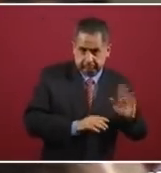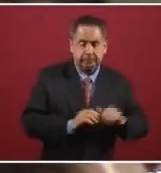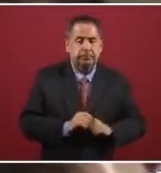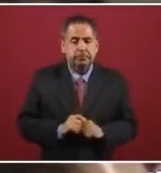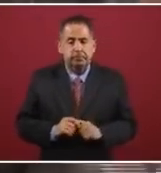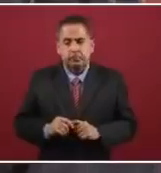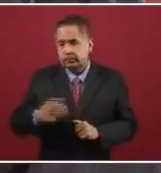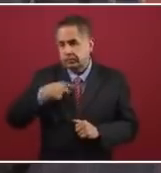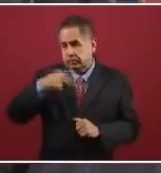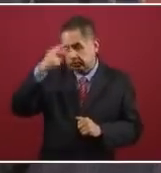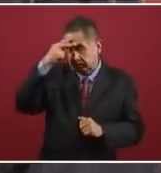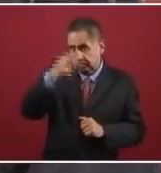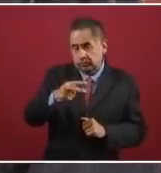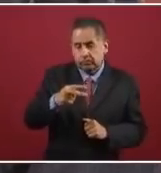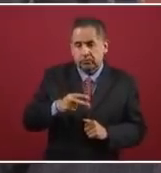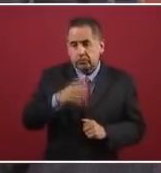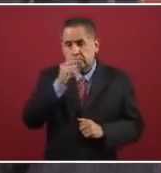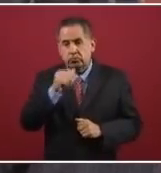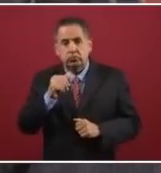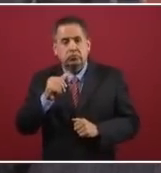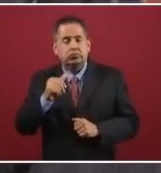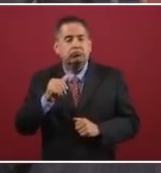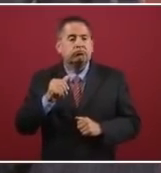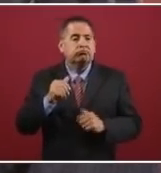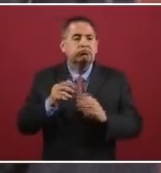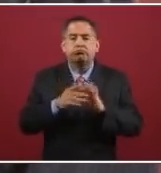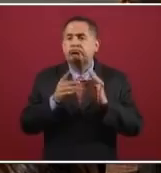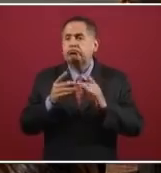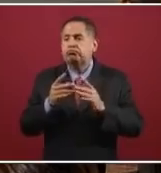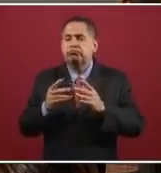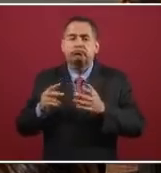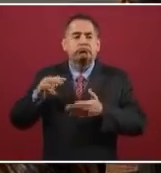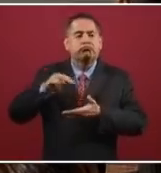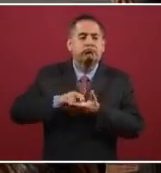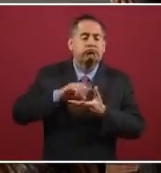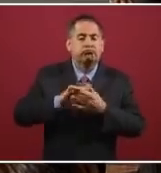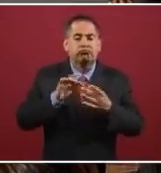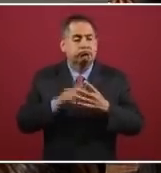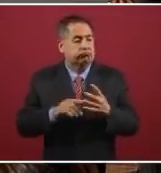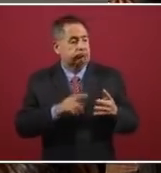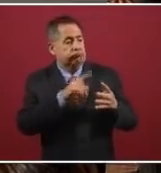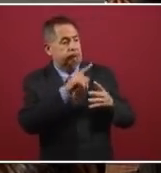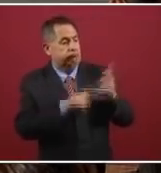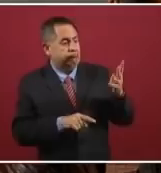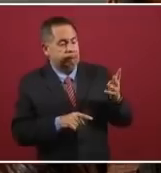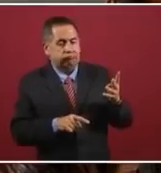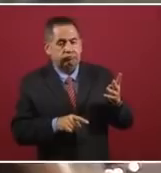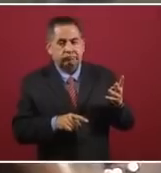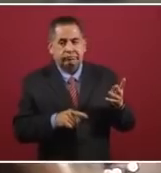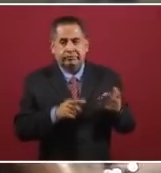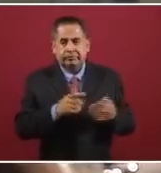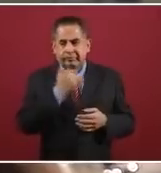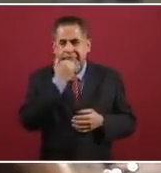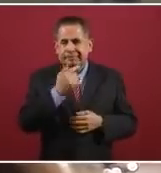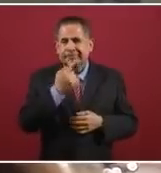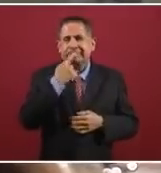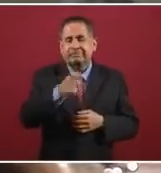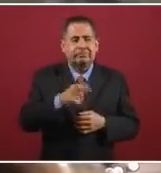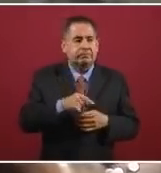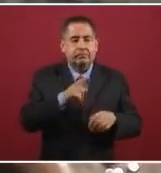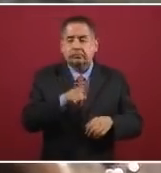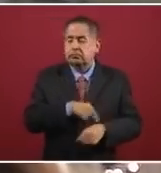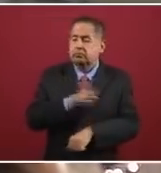no está en la posición de levantar la voz en forma legal cuando estas calificadoras, obviamente nos dan malas